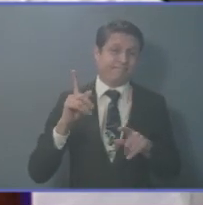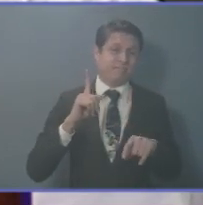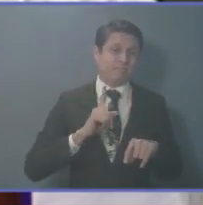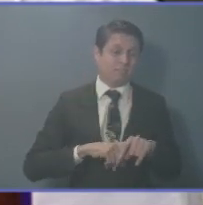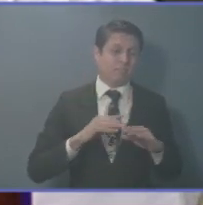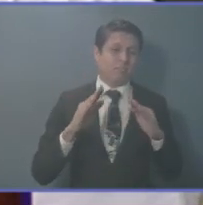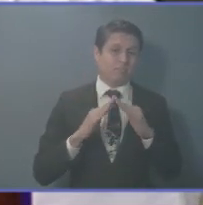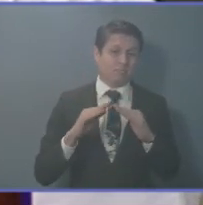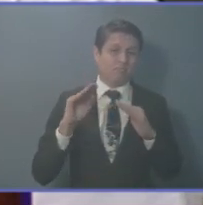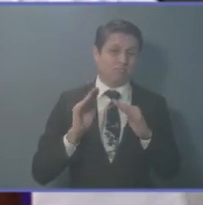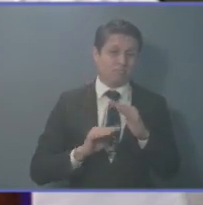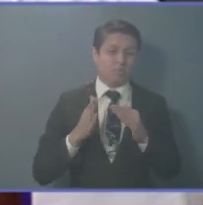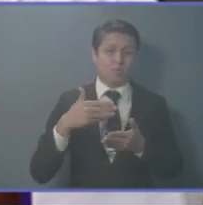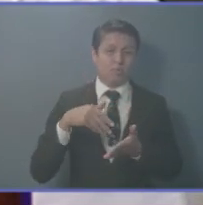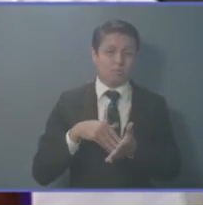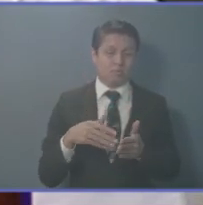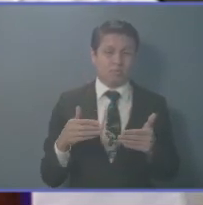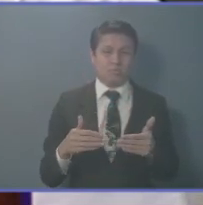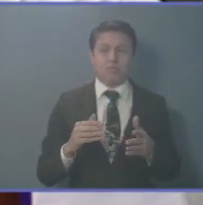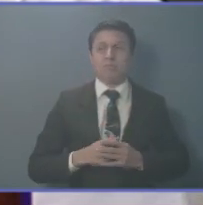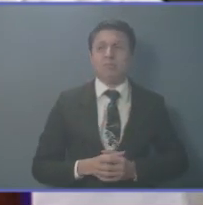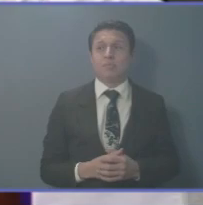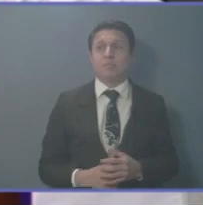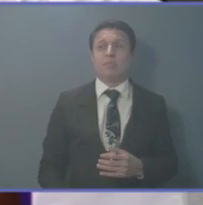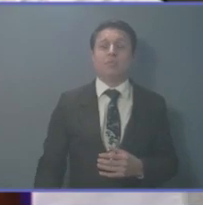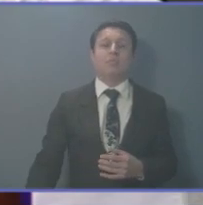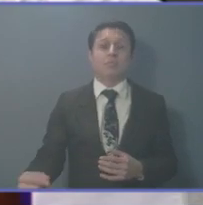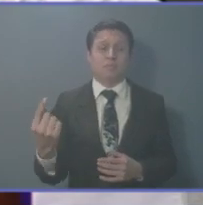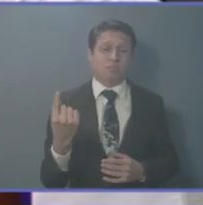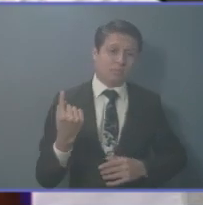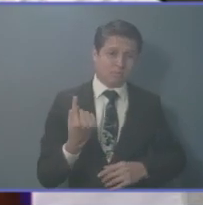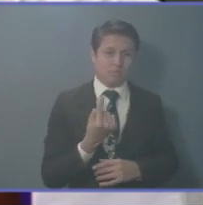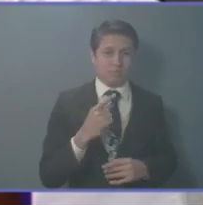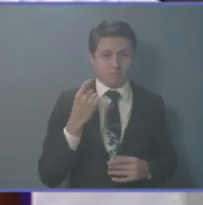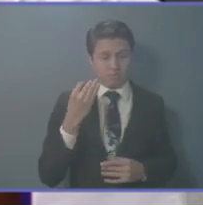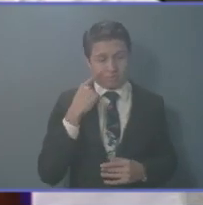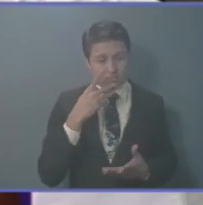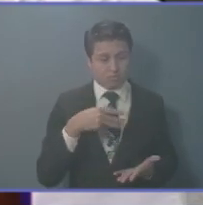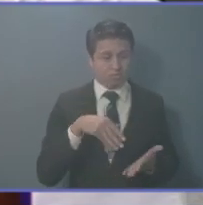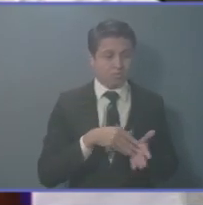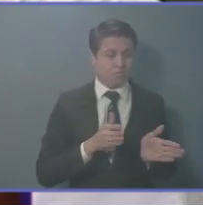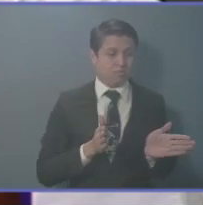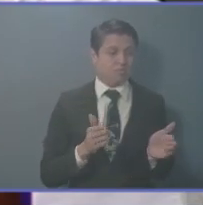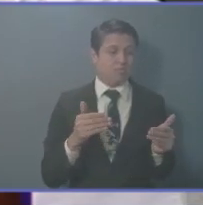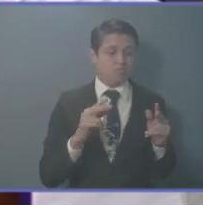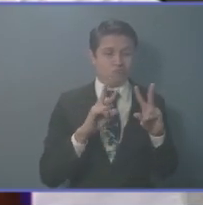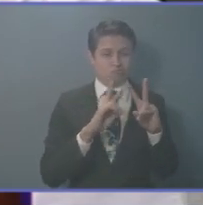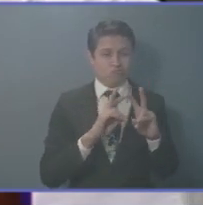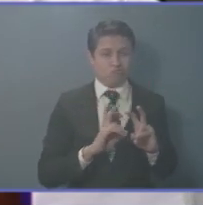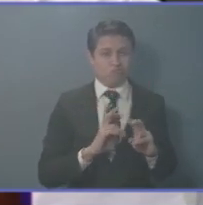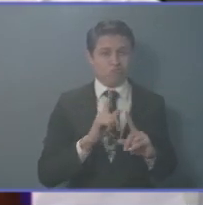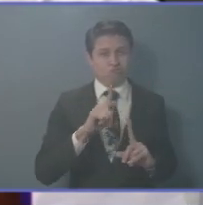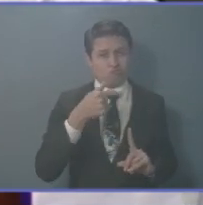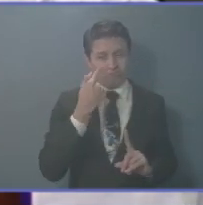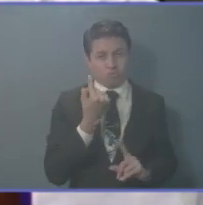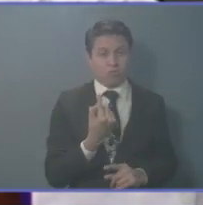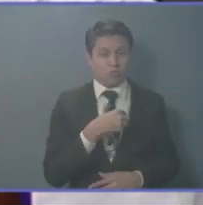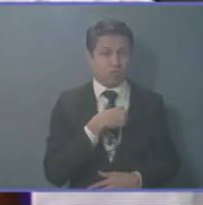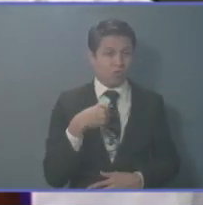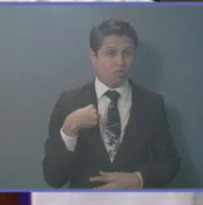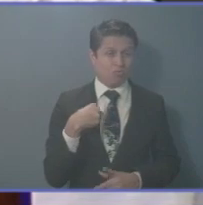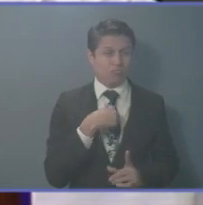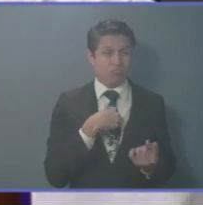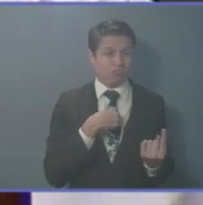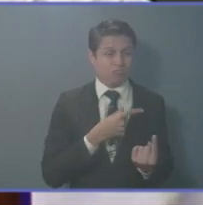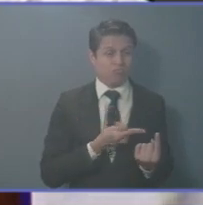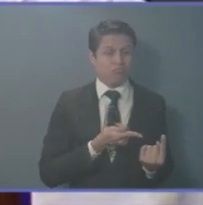salud. 2. Las personas que hayan incumplido el resguardo domiciliar sin justificación y luego de haber sido evaluadas por personal médico